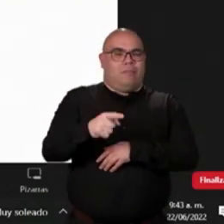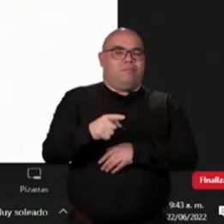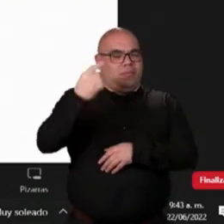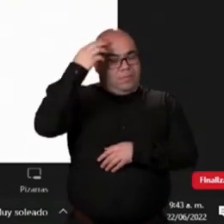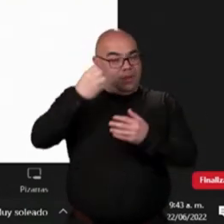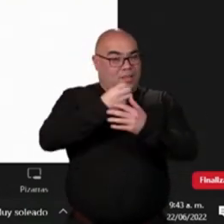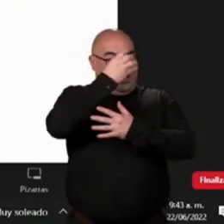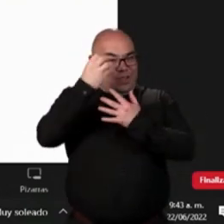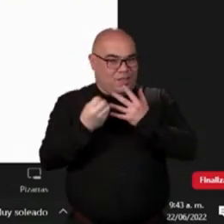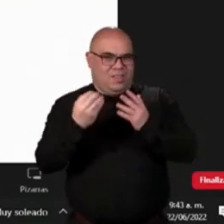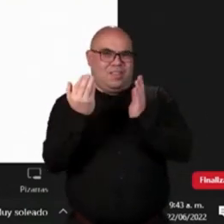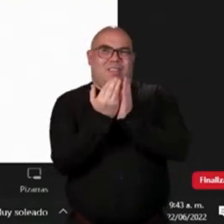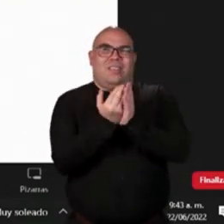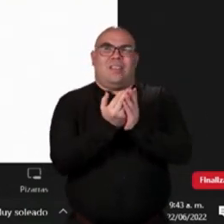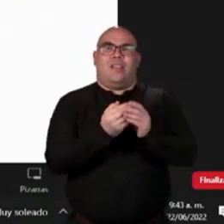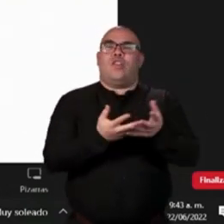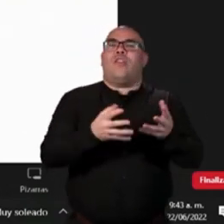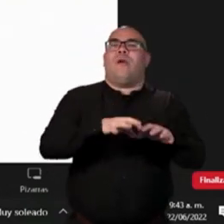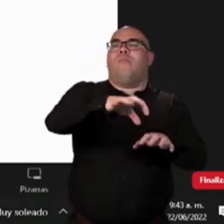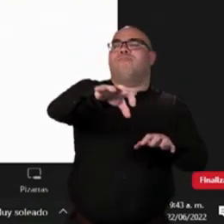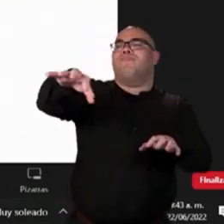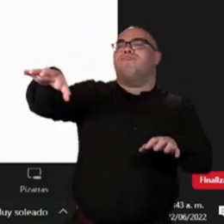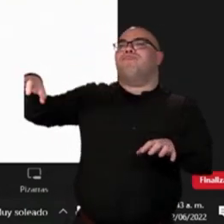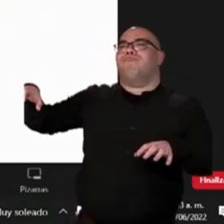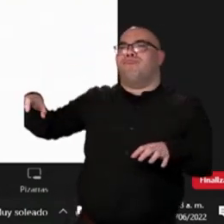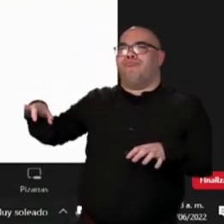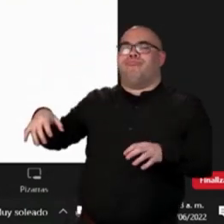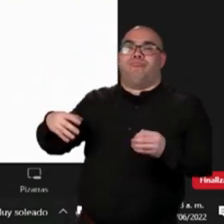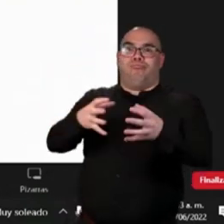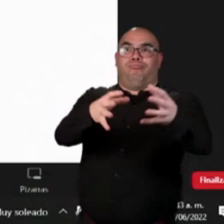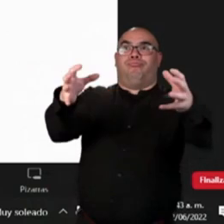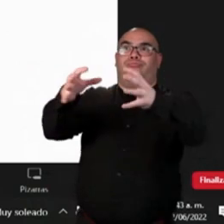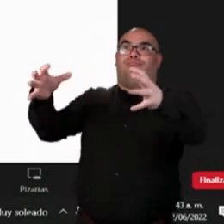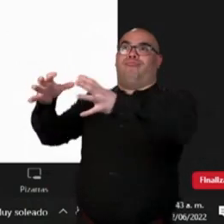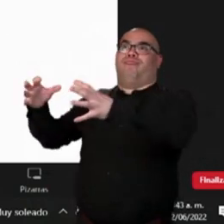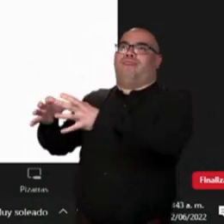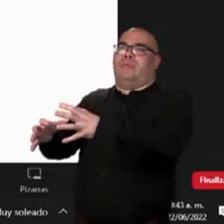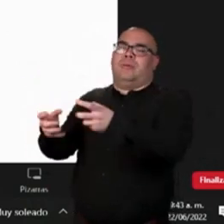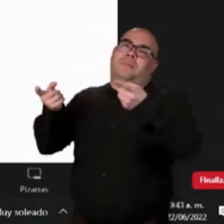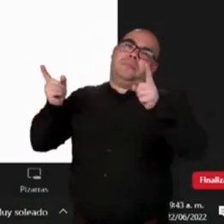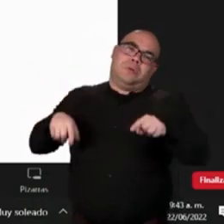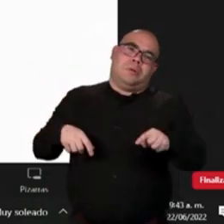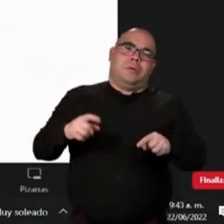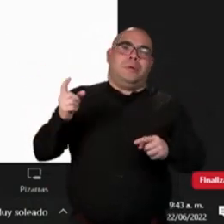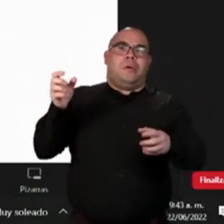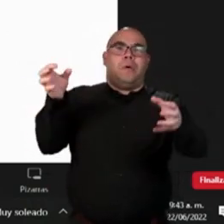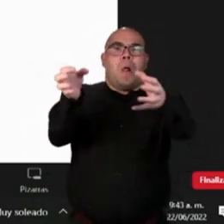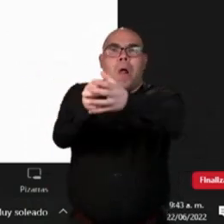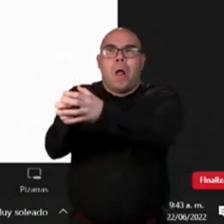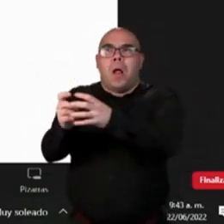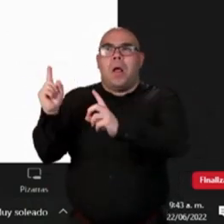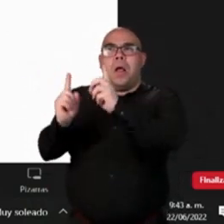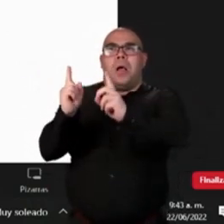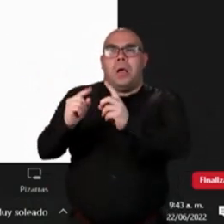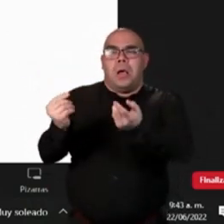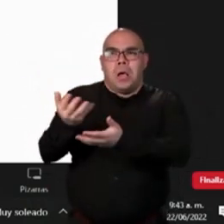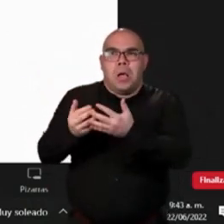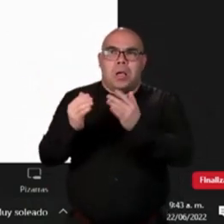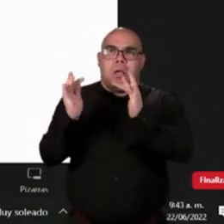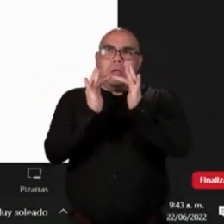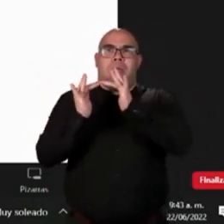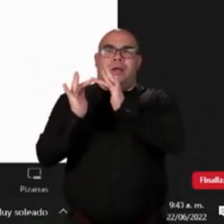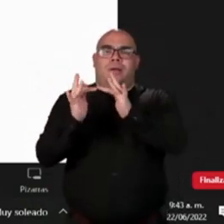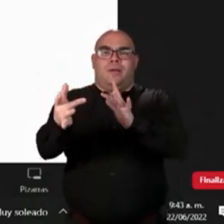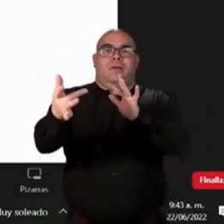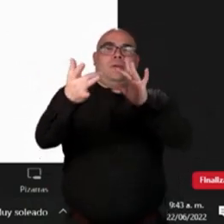campus cabeceras son bastante grandes, y los campus pequeños tienen gente que ofrece estos servicios, y a través de conexiones remotas con los campus